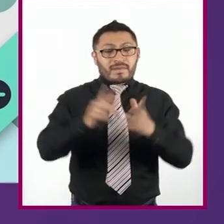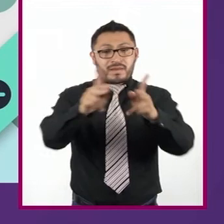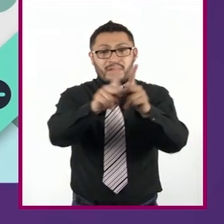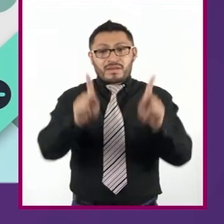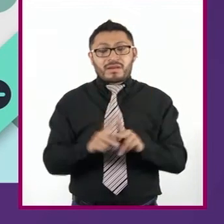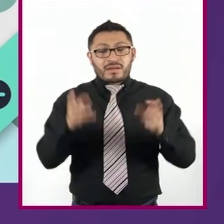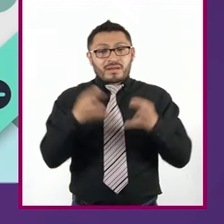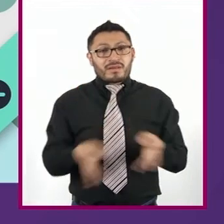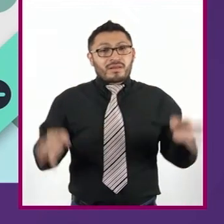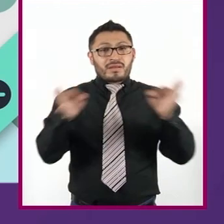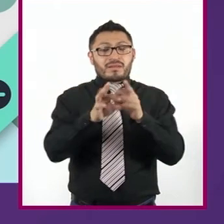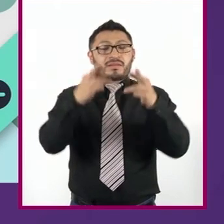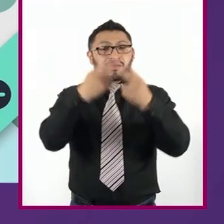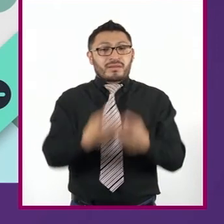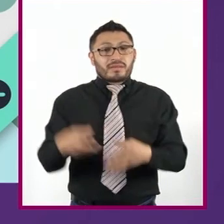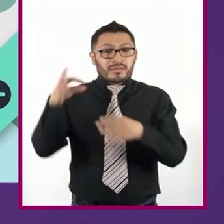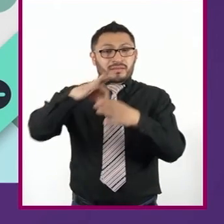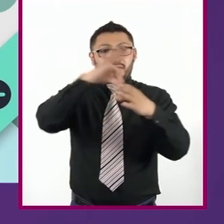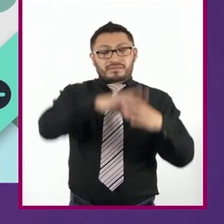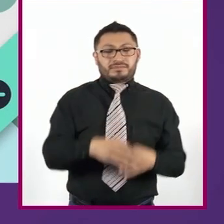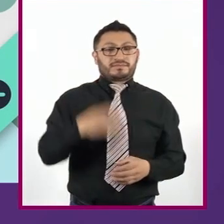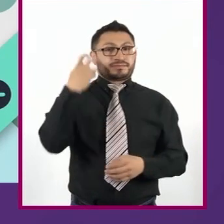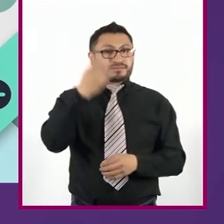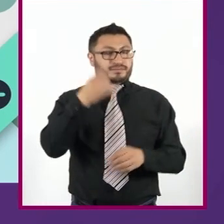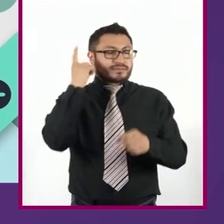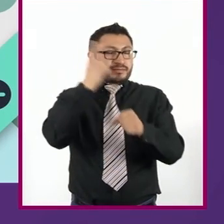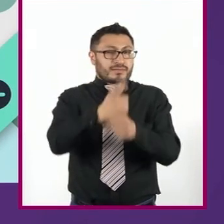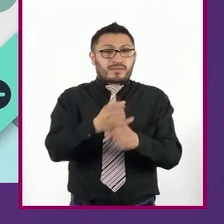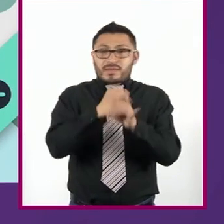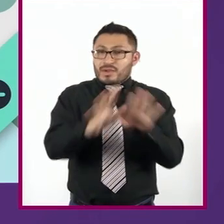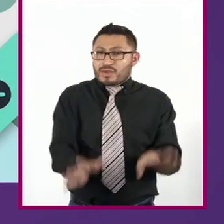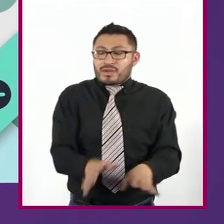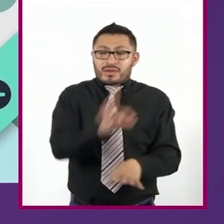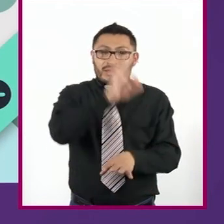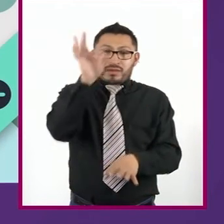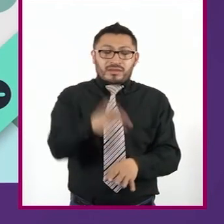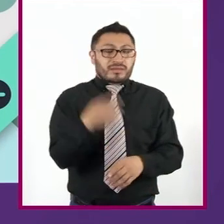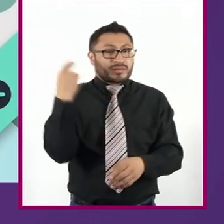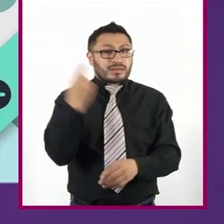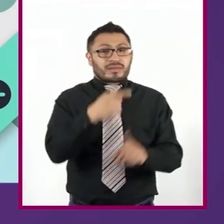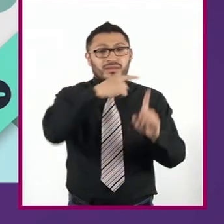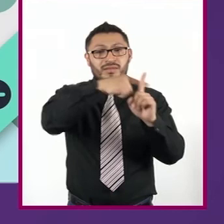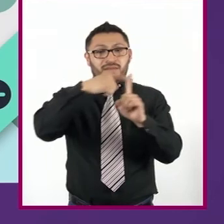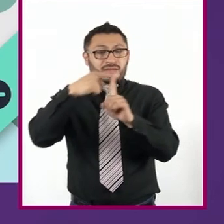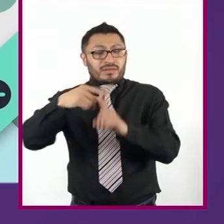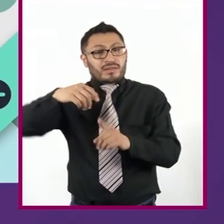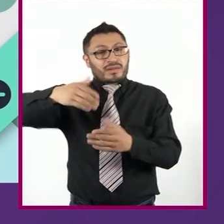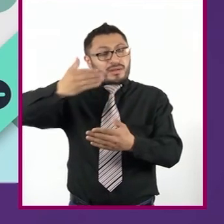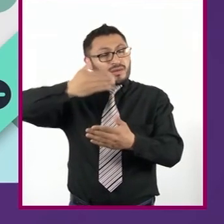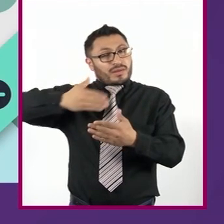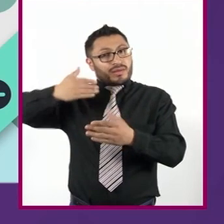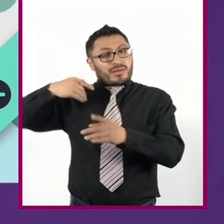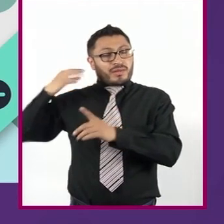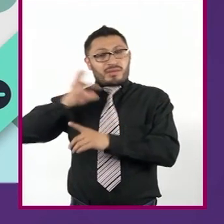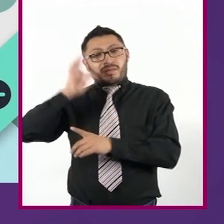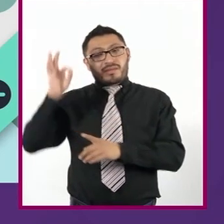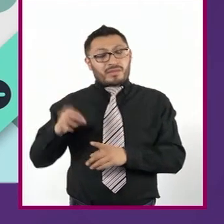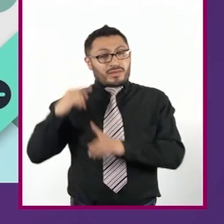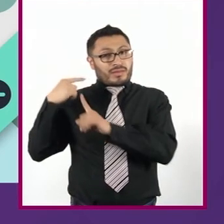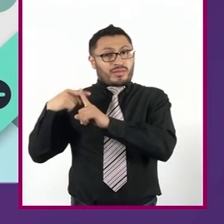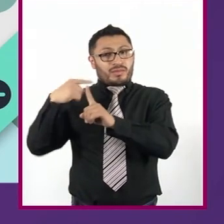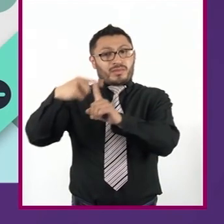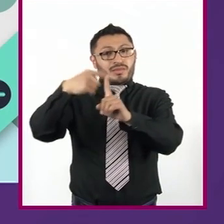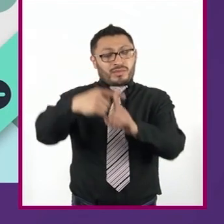resto de la votación. Para obtener este dato es necesario sumar los porcentajes anteriores y al